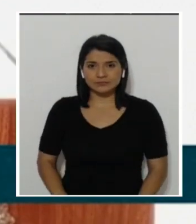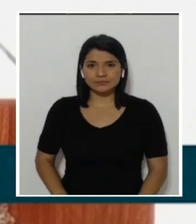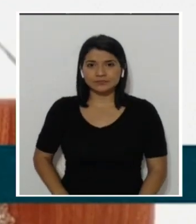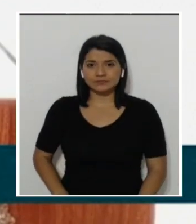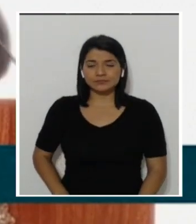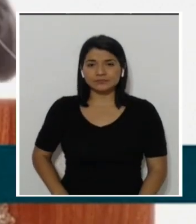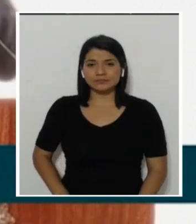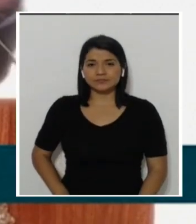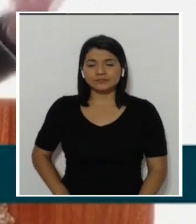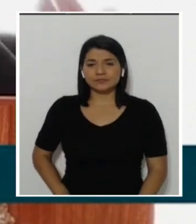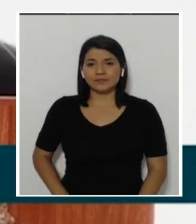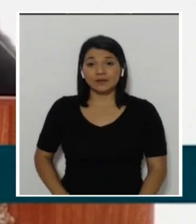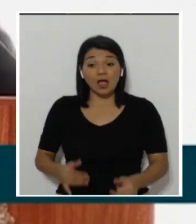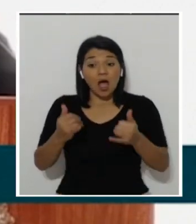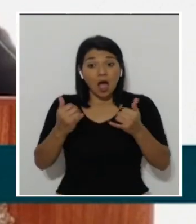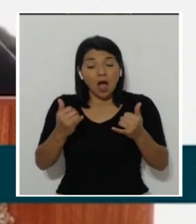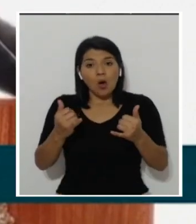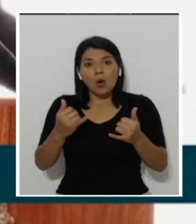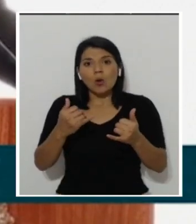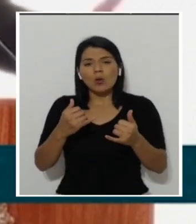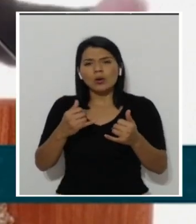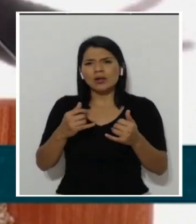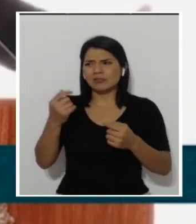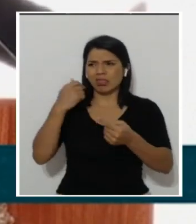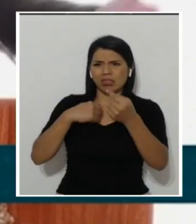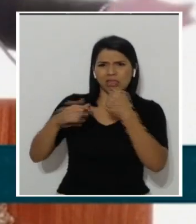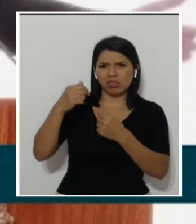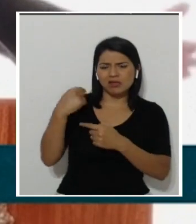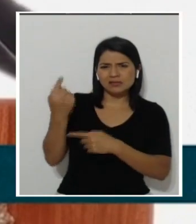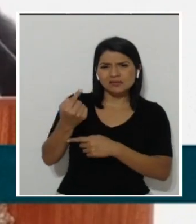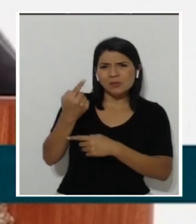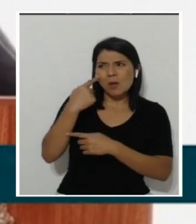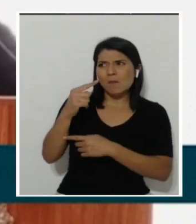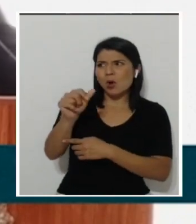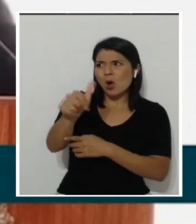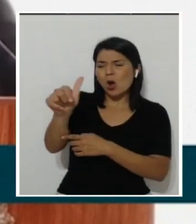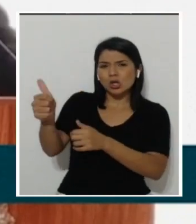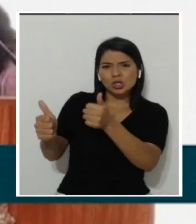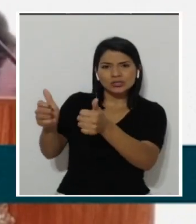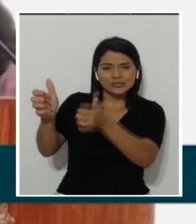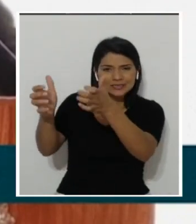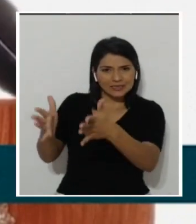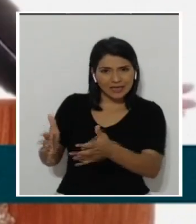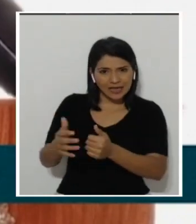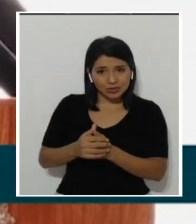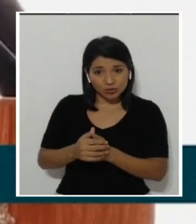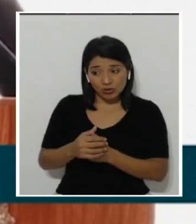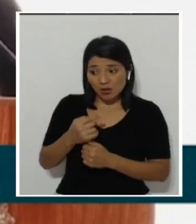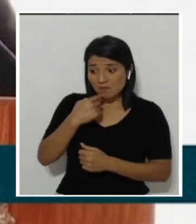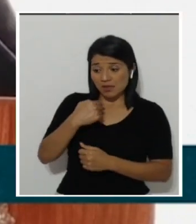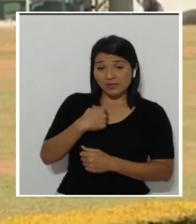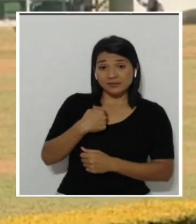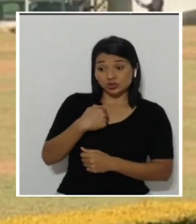Ahora estoy siendo acusado todo el tiempo por Barroso, Fachin, Alexandre de Moraes como la persona que quiere dar un golpe.